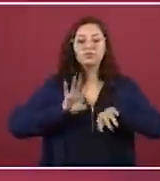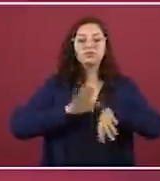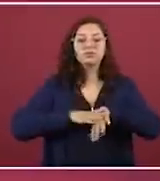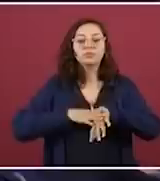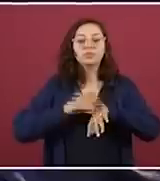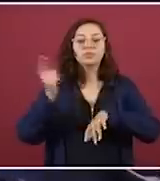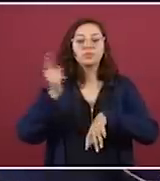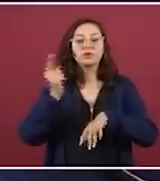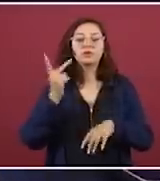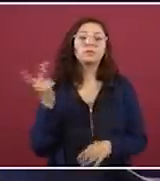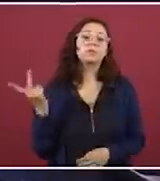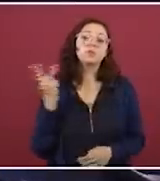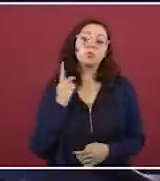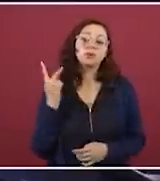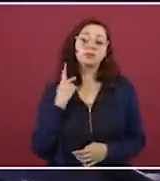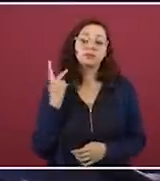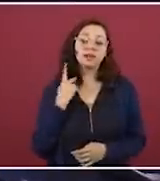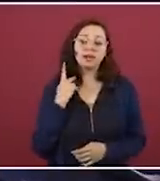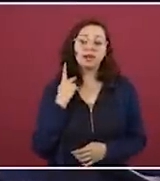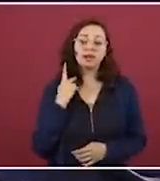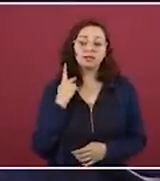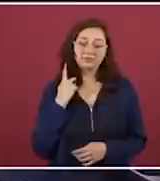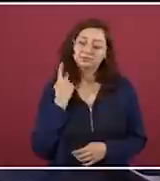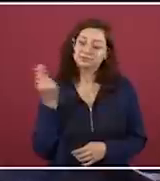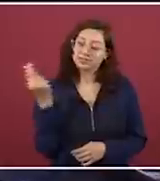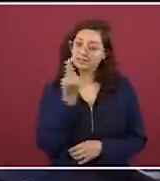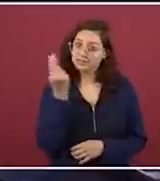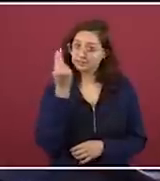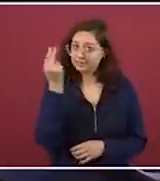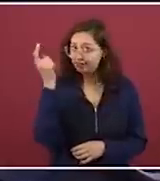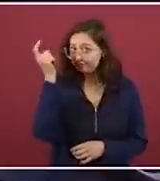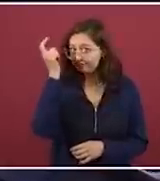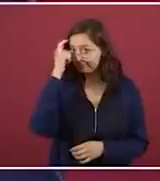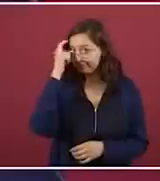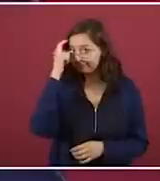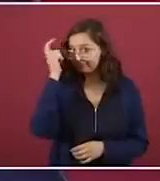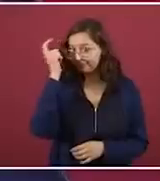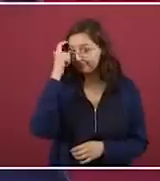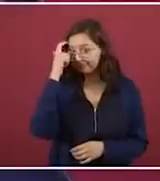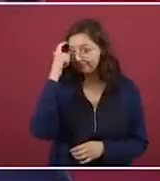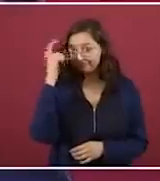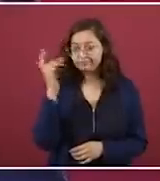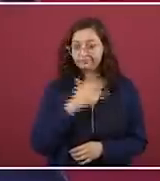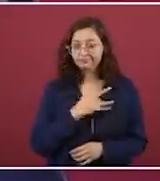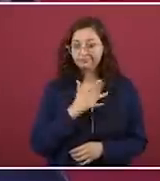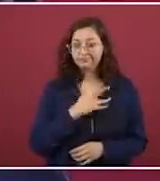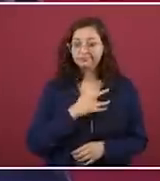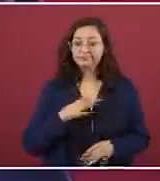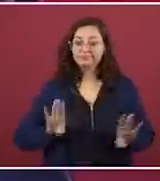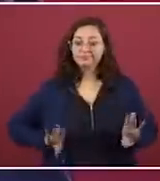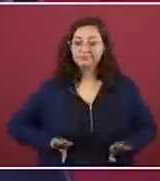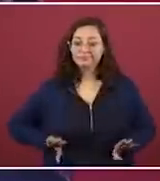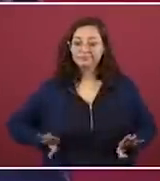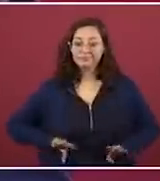la política es cabeza, corazón y carácter.